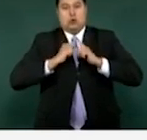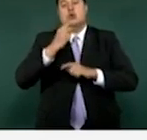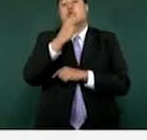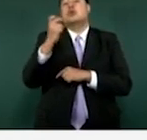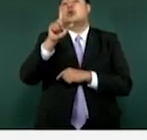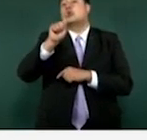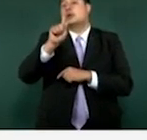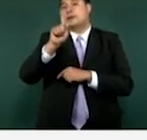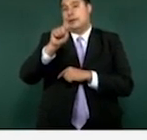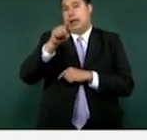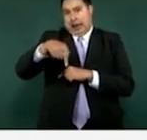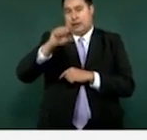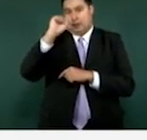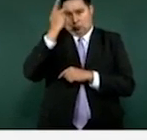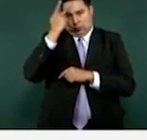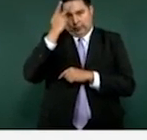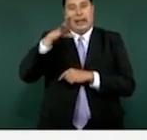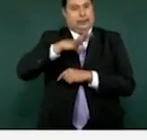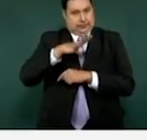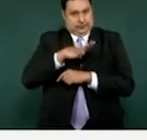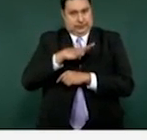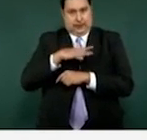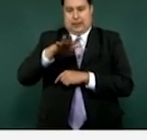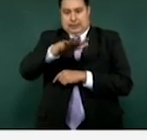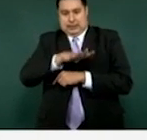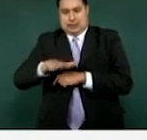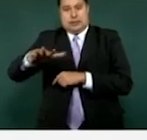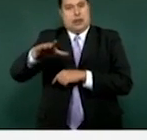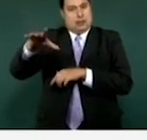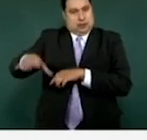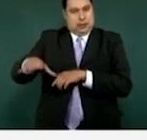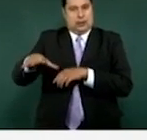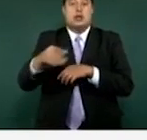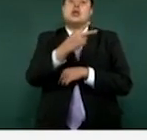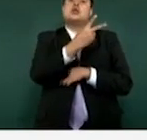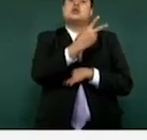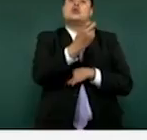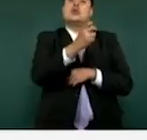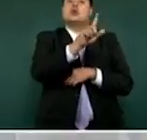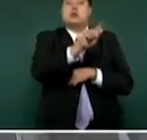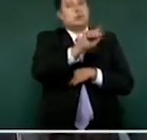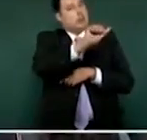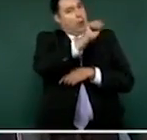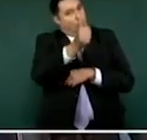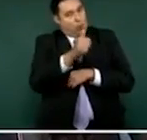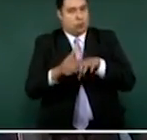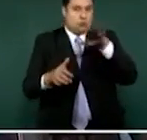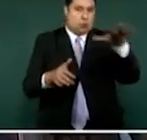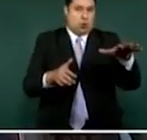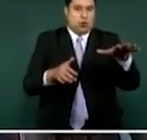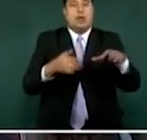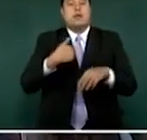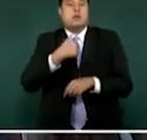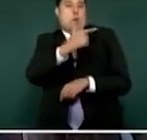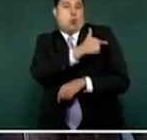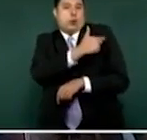elementos en San Luis Potosí en una área y 270 en otra, y tenemos de Guardia